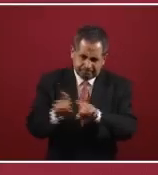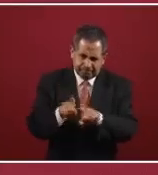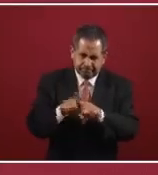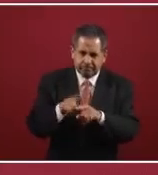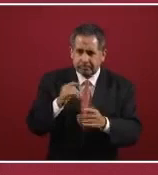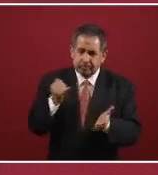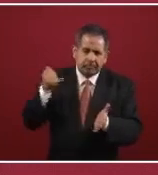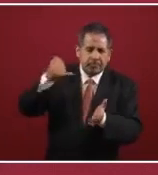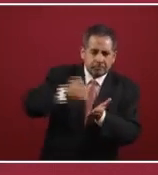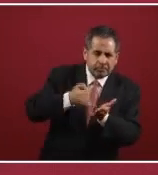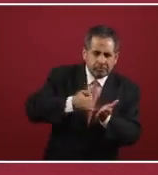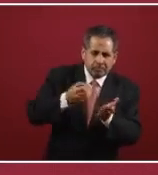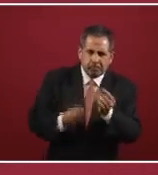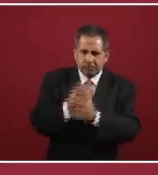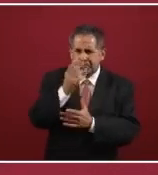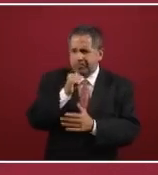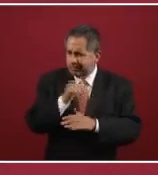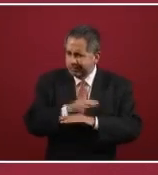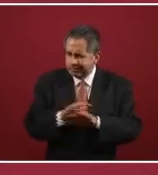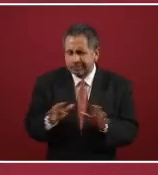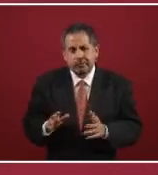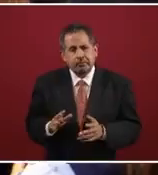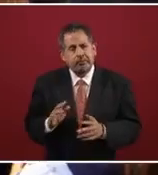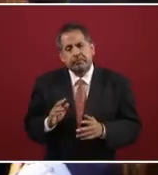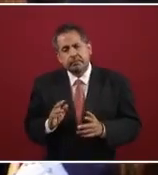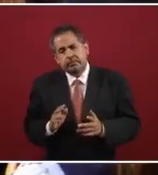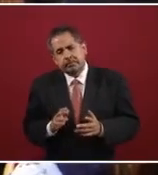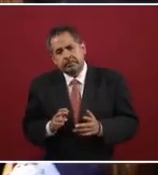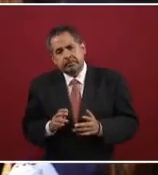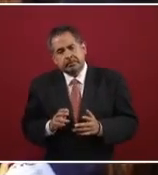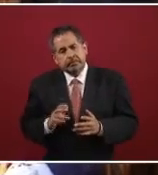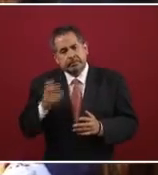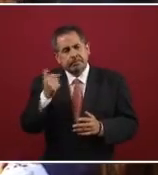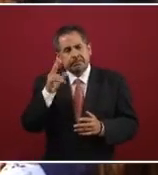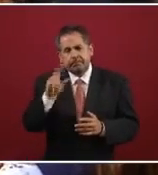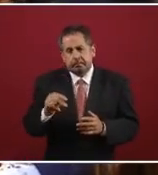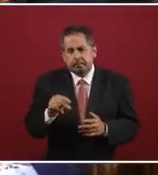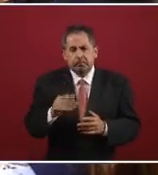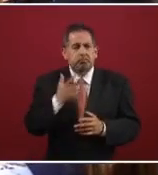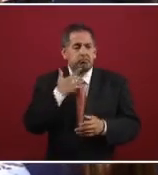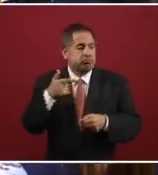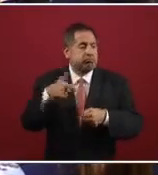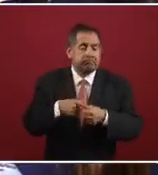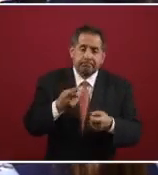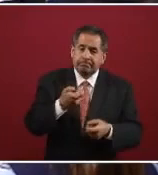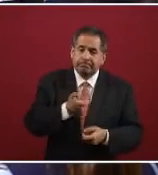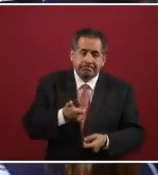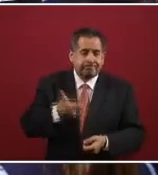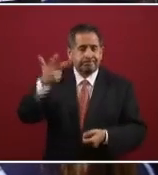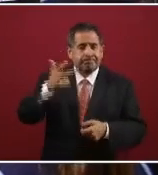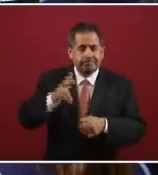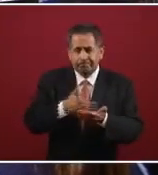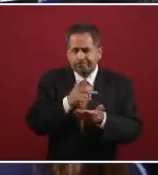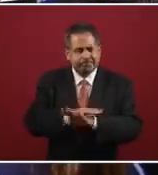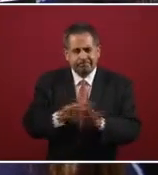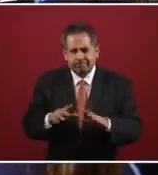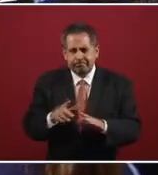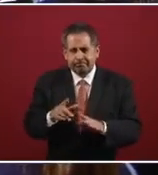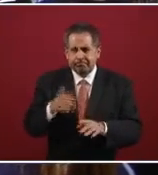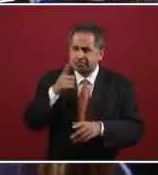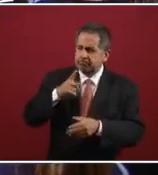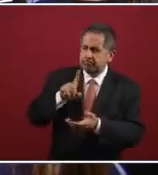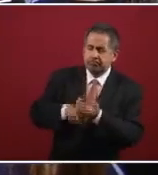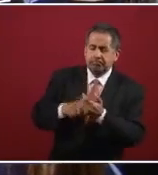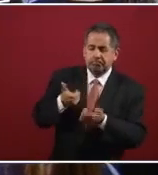haya impuestos nuevos que no aya gasolinazos que tengamos finanzas